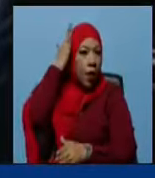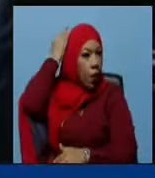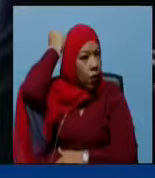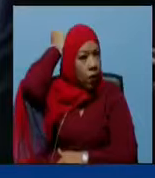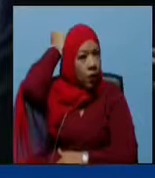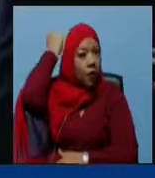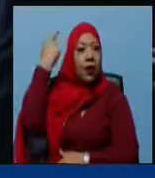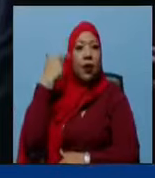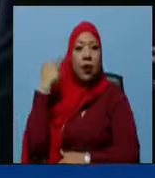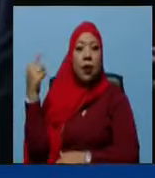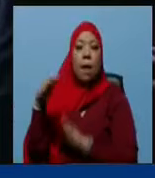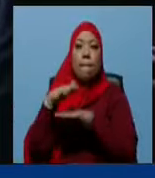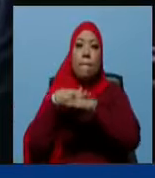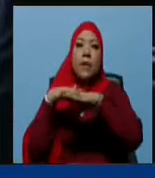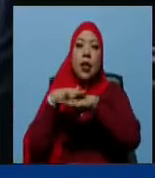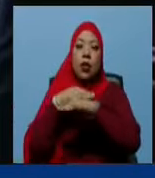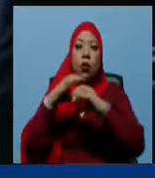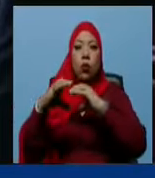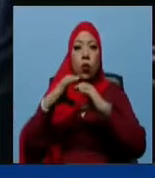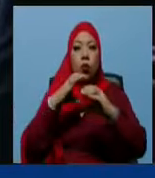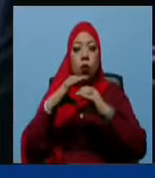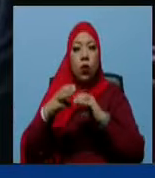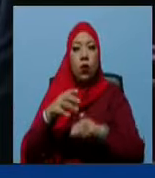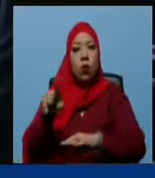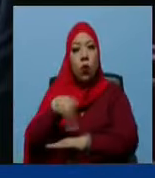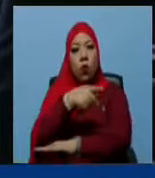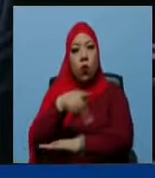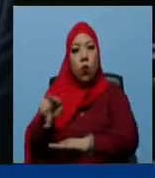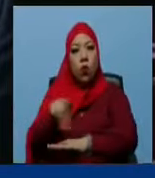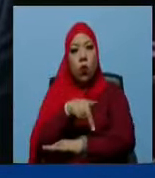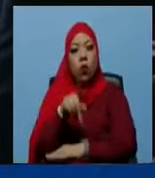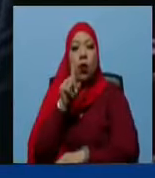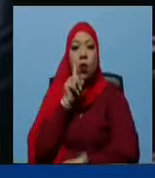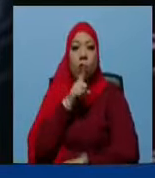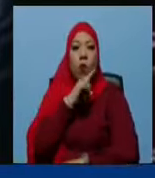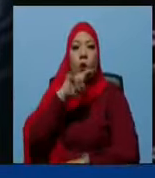Nazaret, mejor conocido en la filosofía como Guan Yun Li.